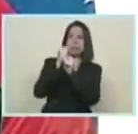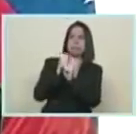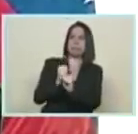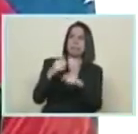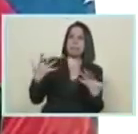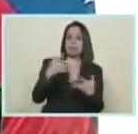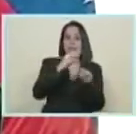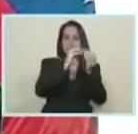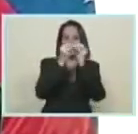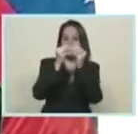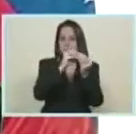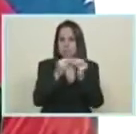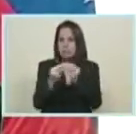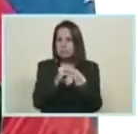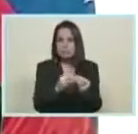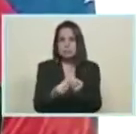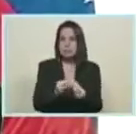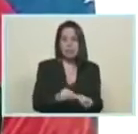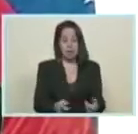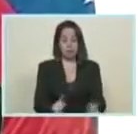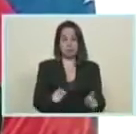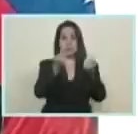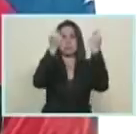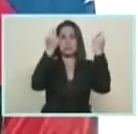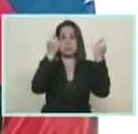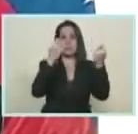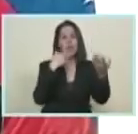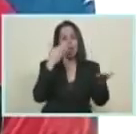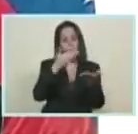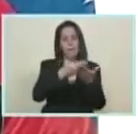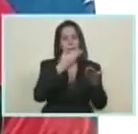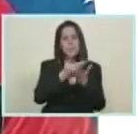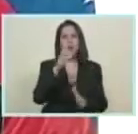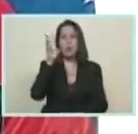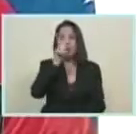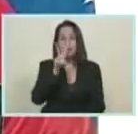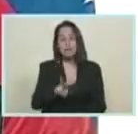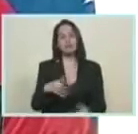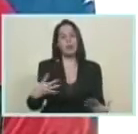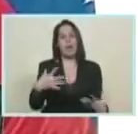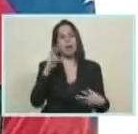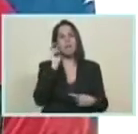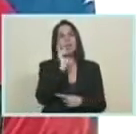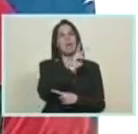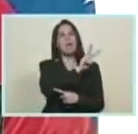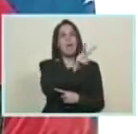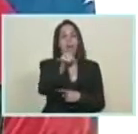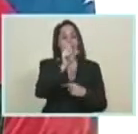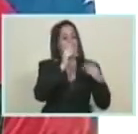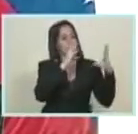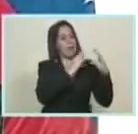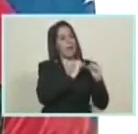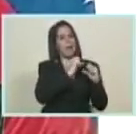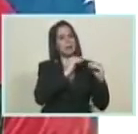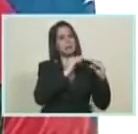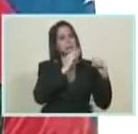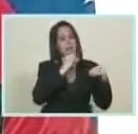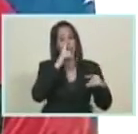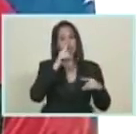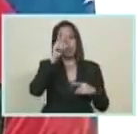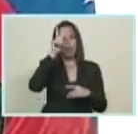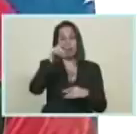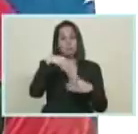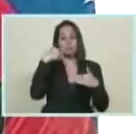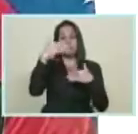nosotros. Se los pido por un país que ve con esperanza los años por venir, 2018 en